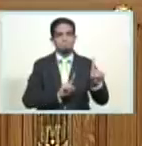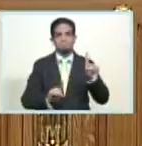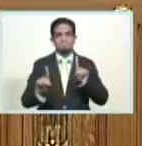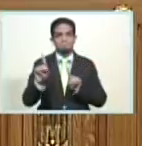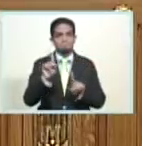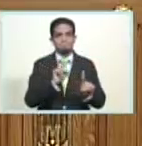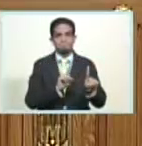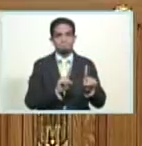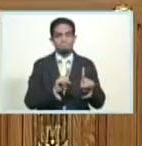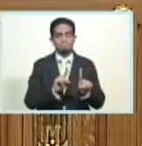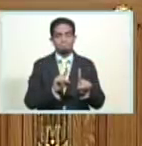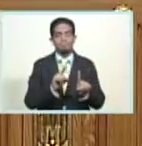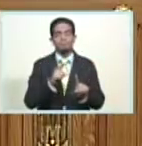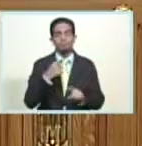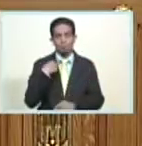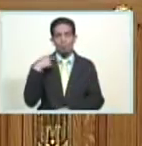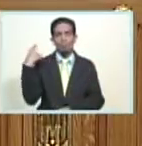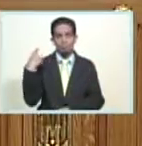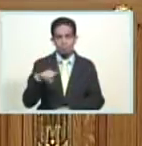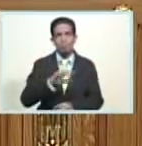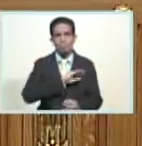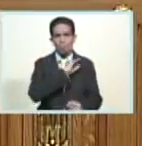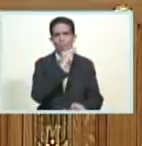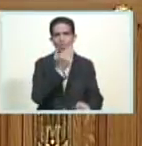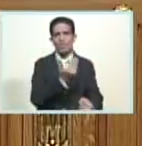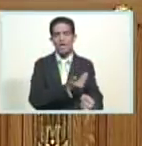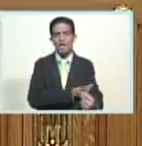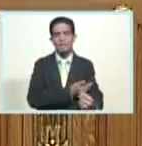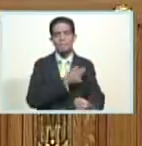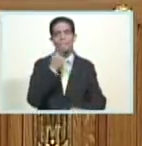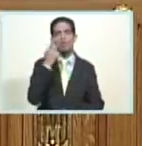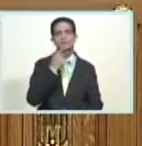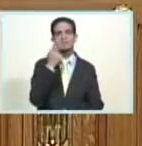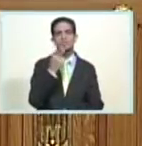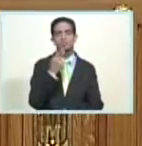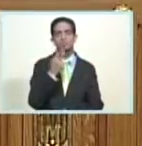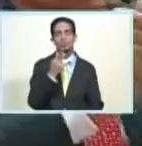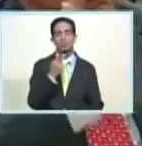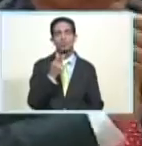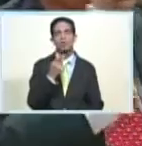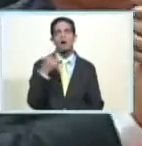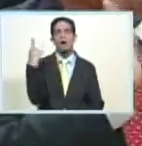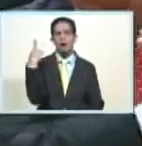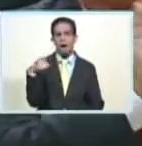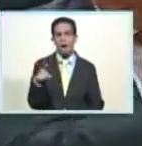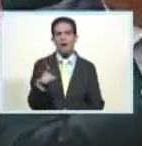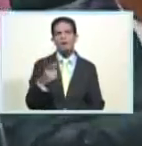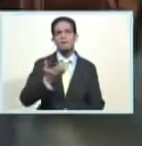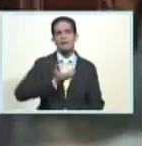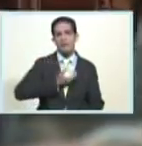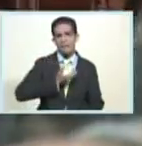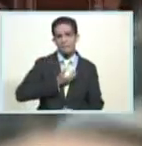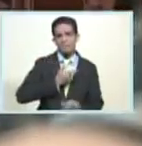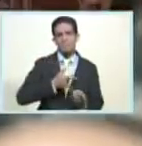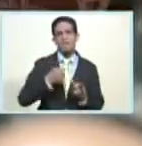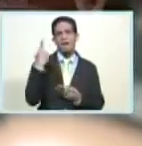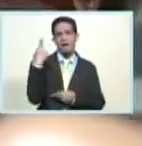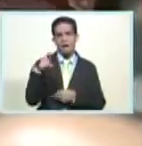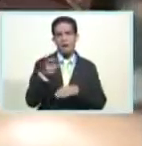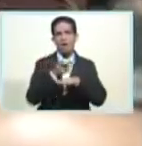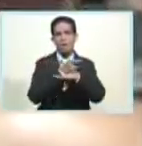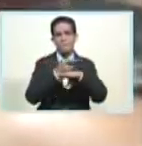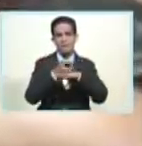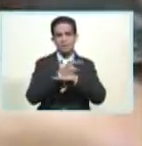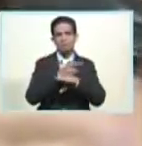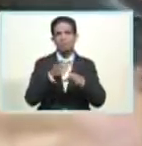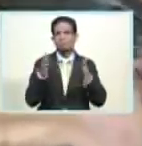excusas. Tenemos todo el poder político de este país. Tenemos todas las gobernaciones, todas las alcaldías, todos los consejos legislativos